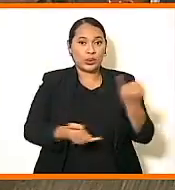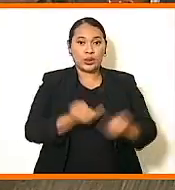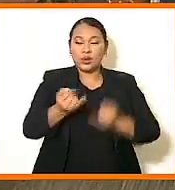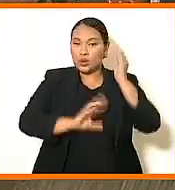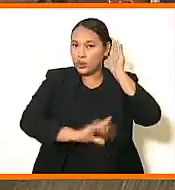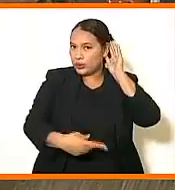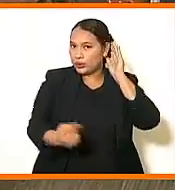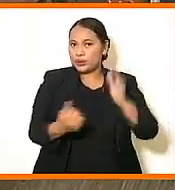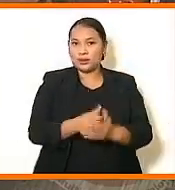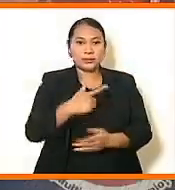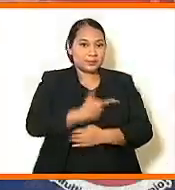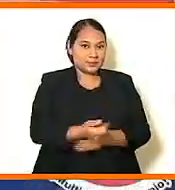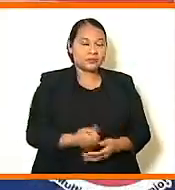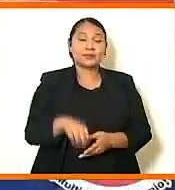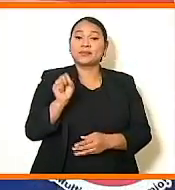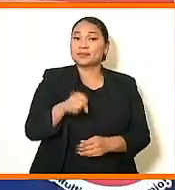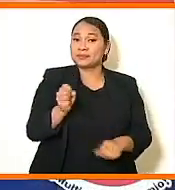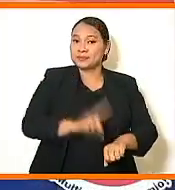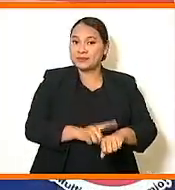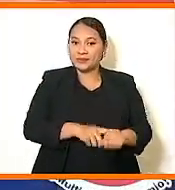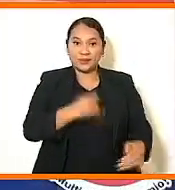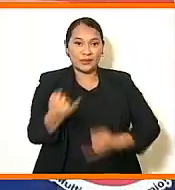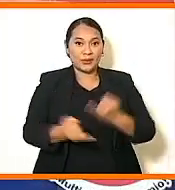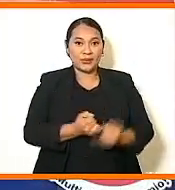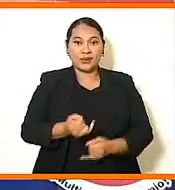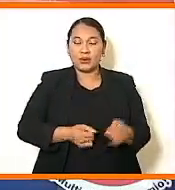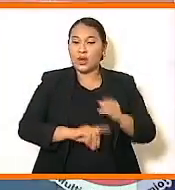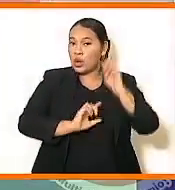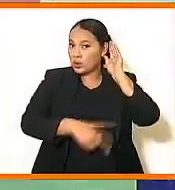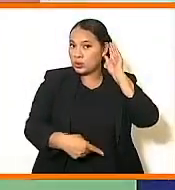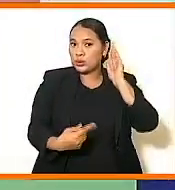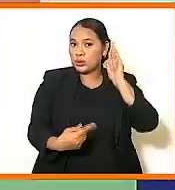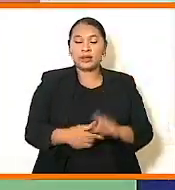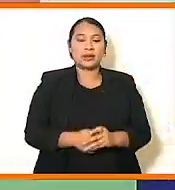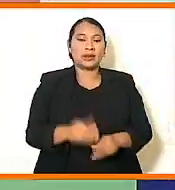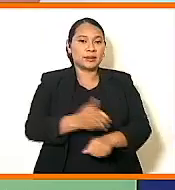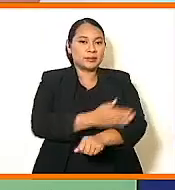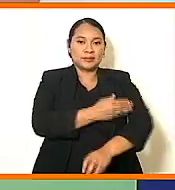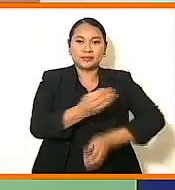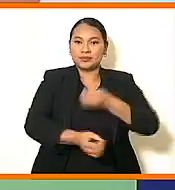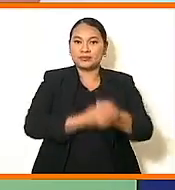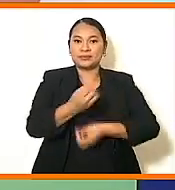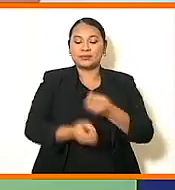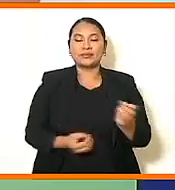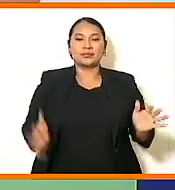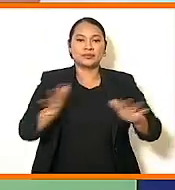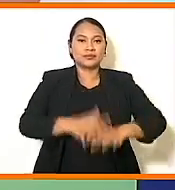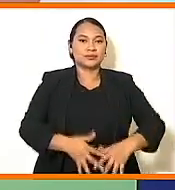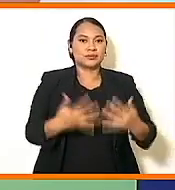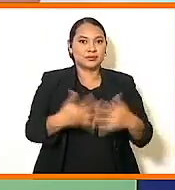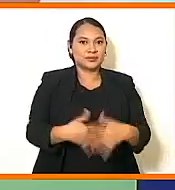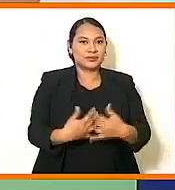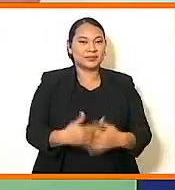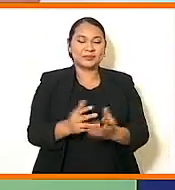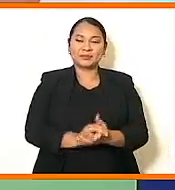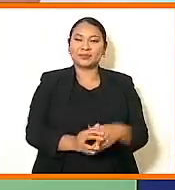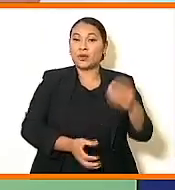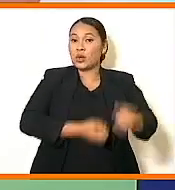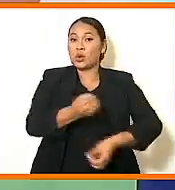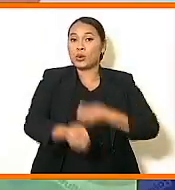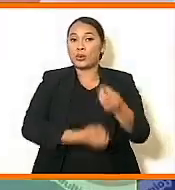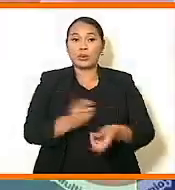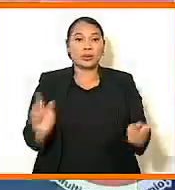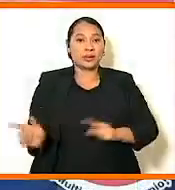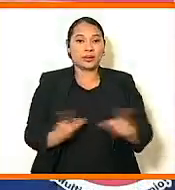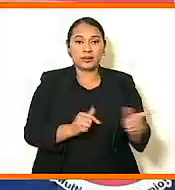Charlín, llegó el momento de conocer el número favorecido para Diaria. Pero antes tenemos que incorporar las esferas al juego. Y en lo que nuestras esferas se mezclan, te